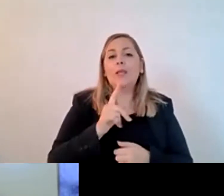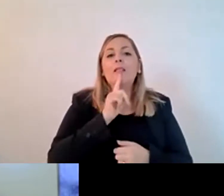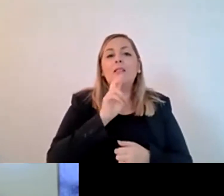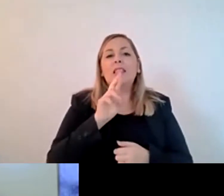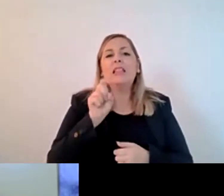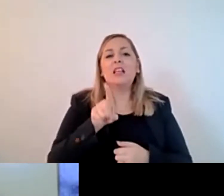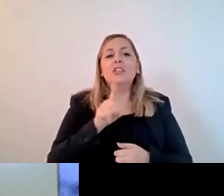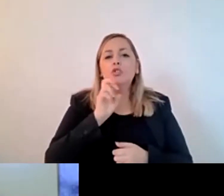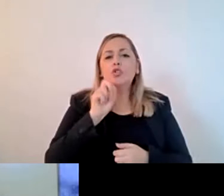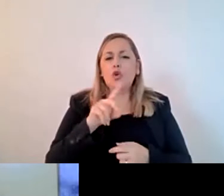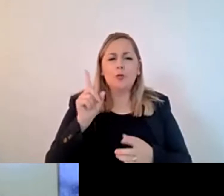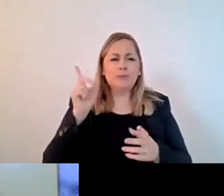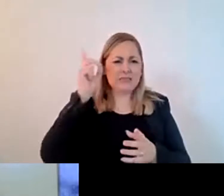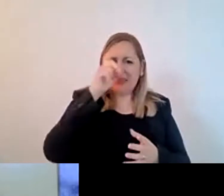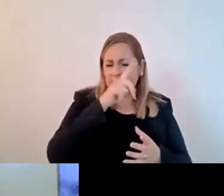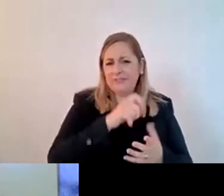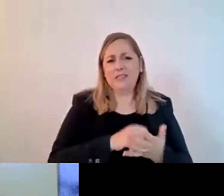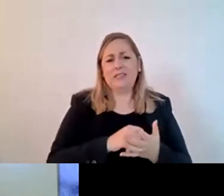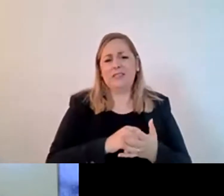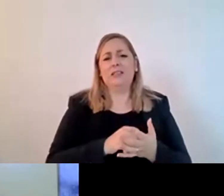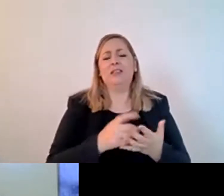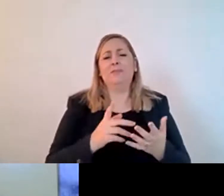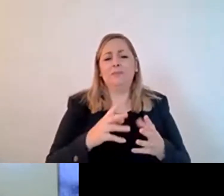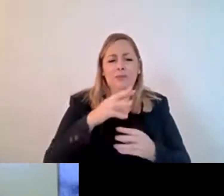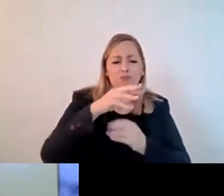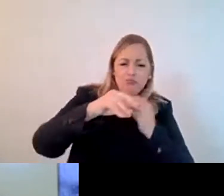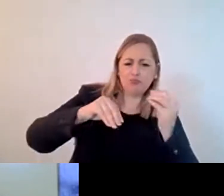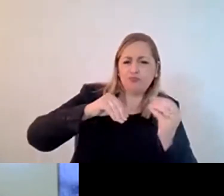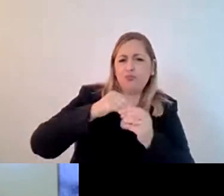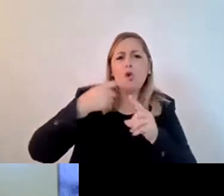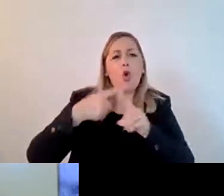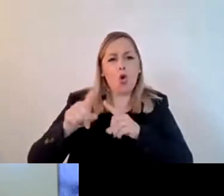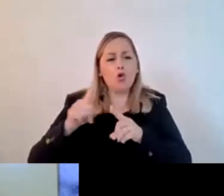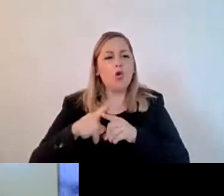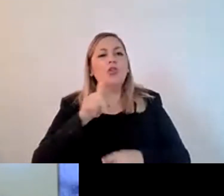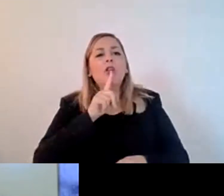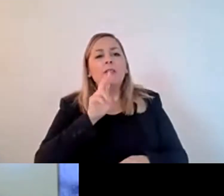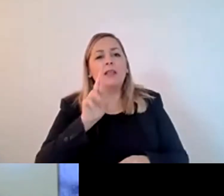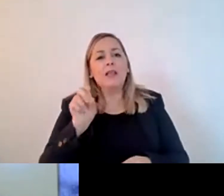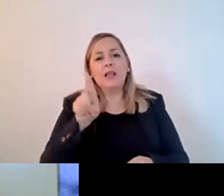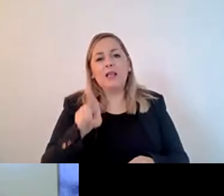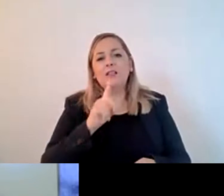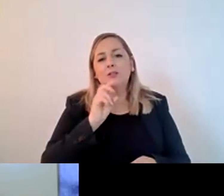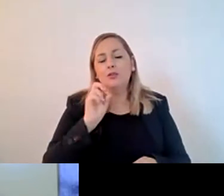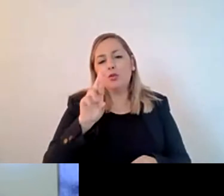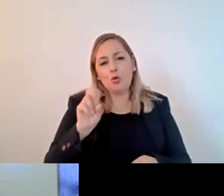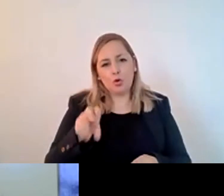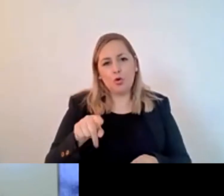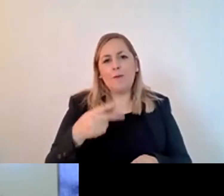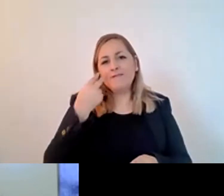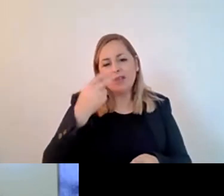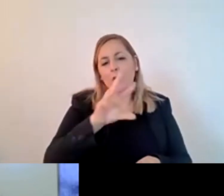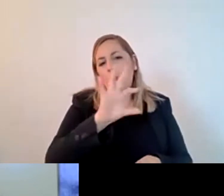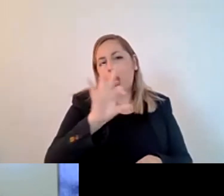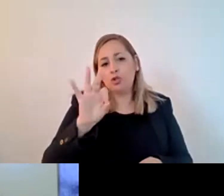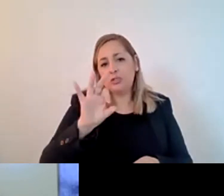sumamente complejo y se tiñe mucho con otros trastornos. Entonces, vemos que el